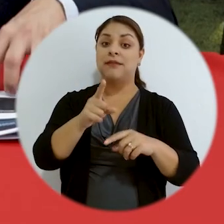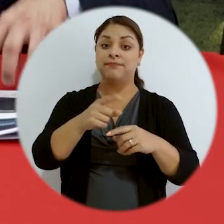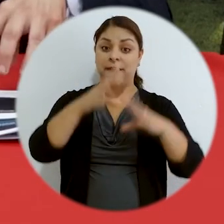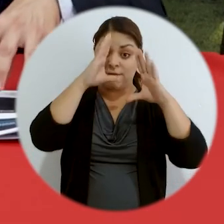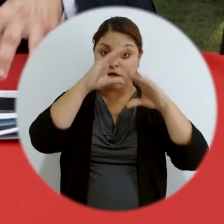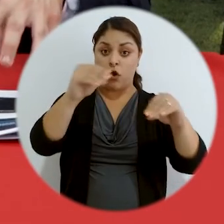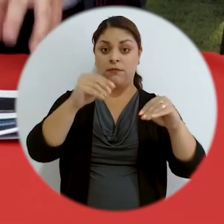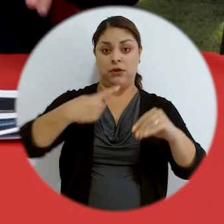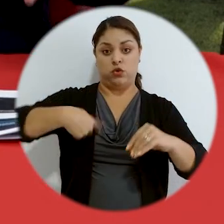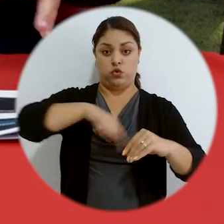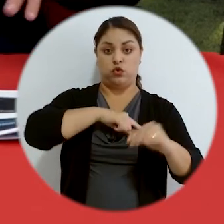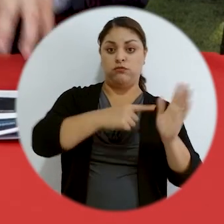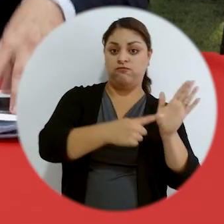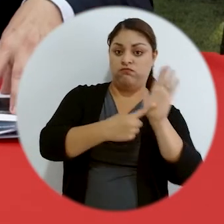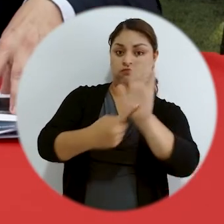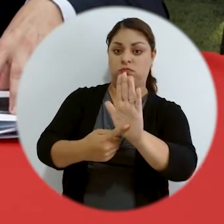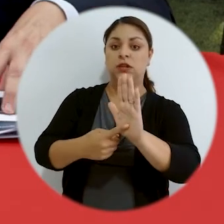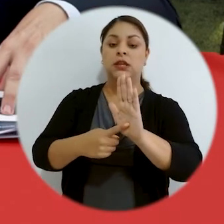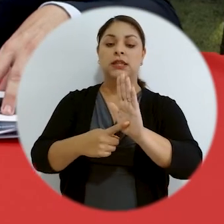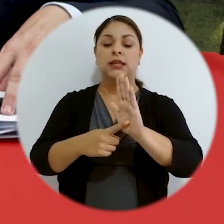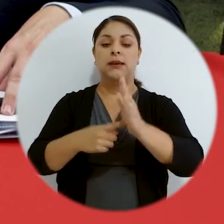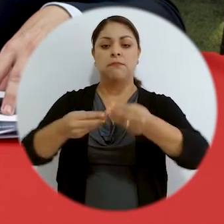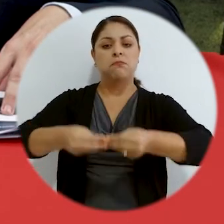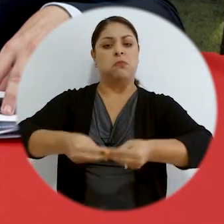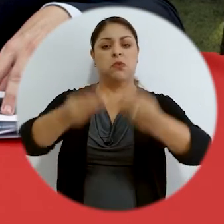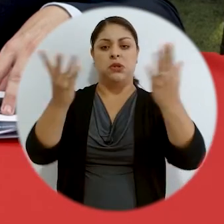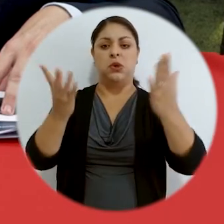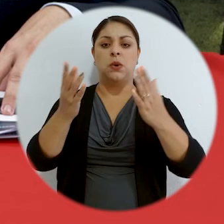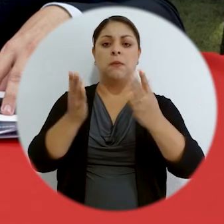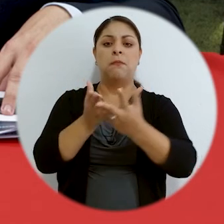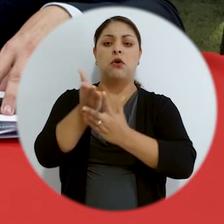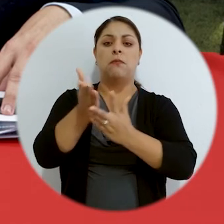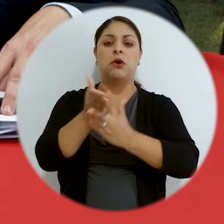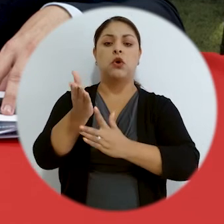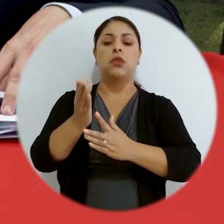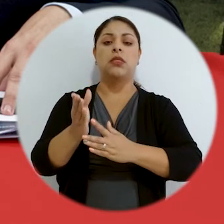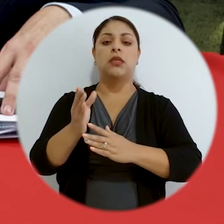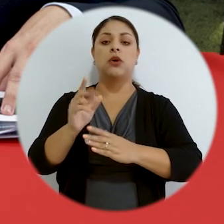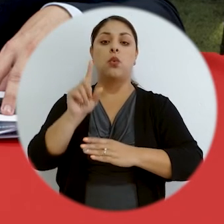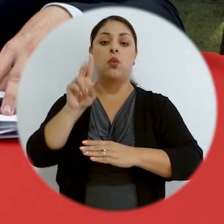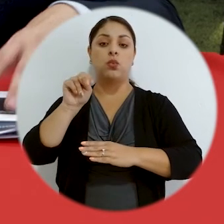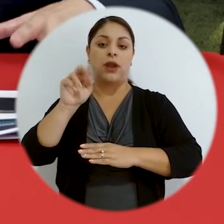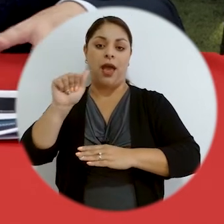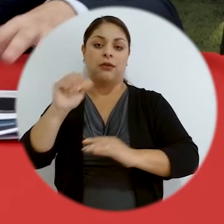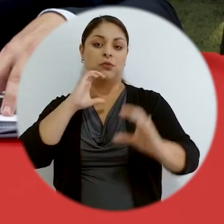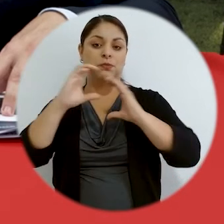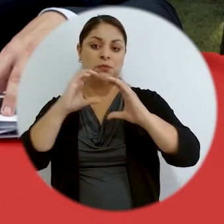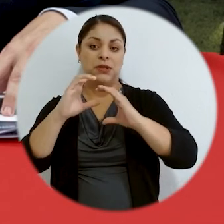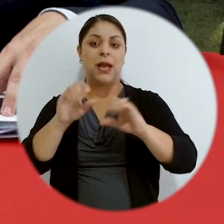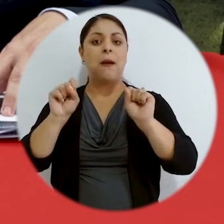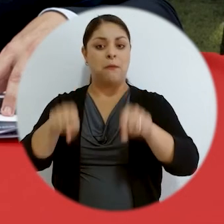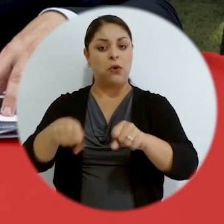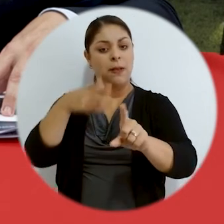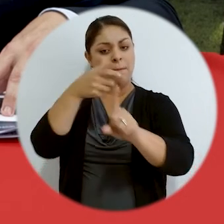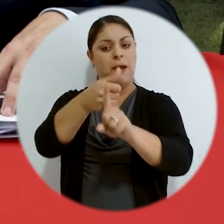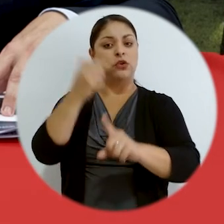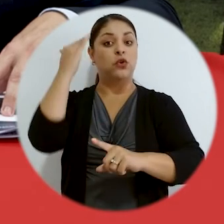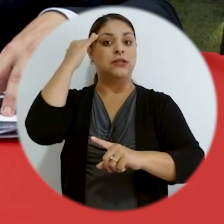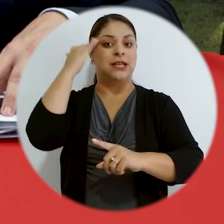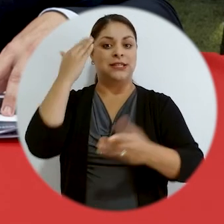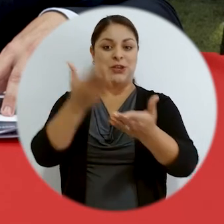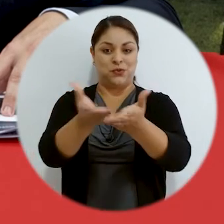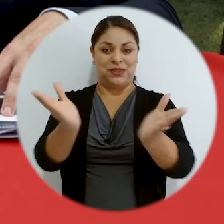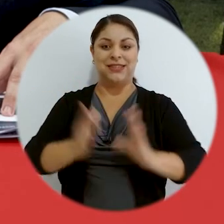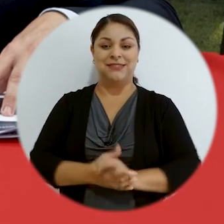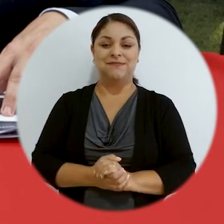informe que nosotros hacemos público a través de las plataformas de Una Comunica pueda generar impacto y conciencia entre